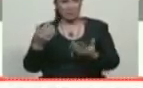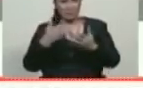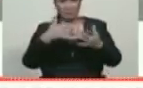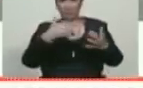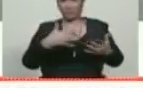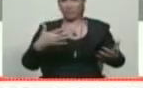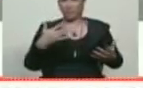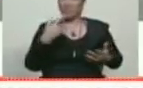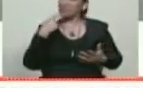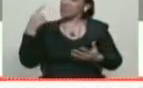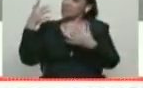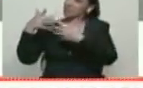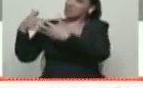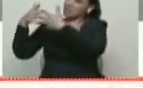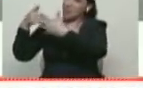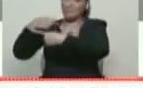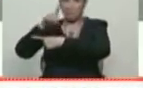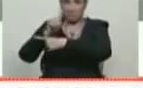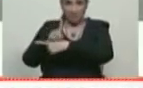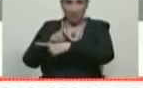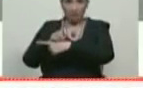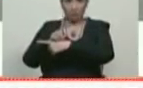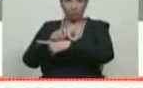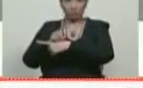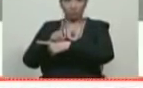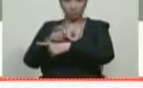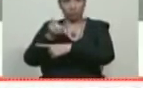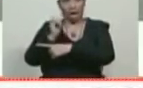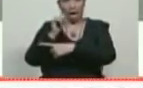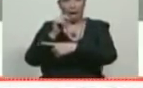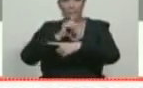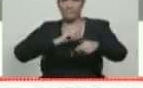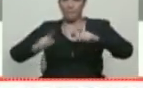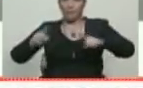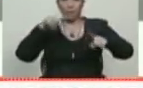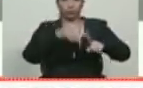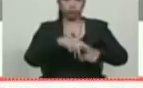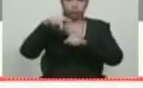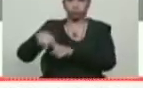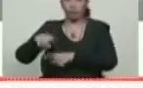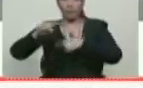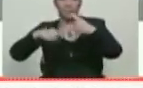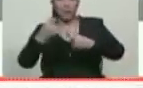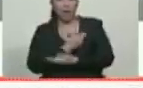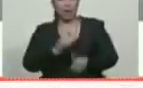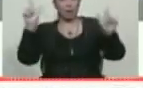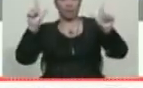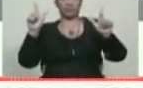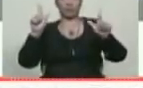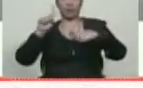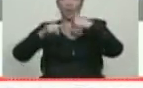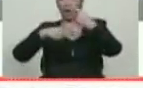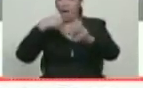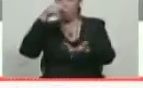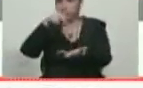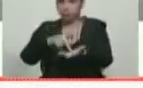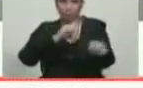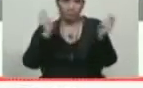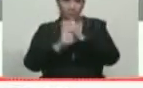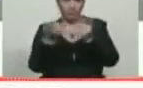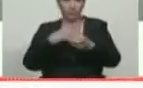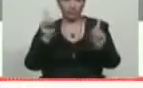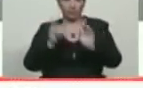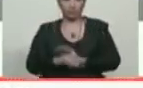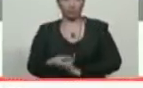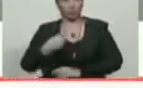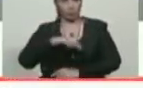¿Qué dicen ellos? Primero configuramos, hay una dictadura y luego la liberación para ir a la democracia. Pero nosotros